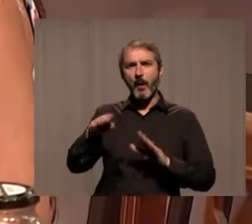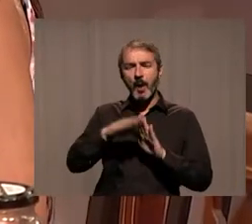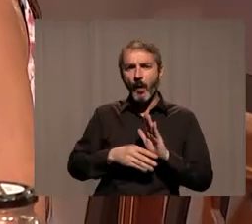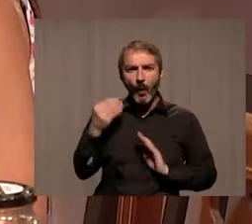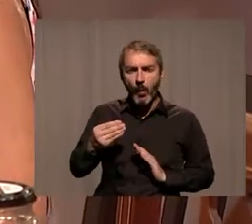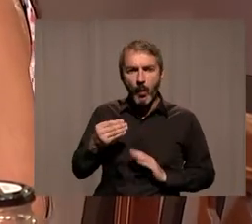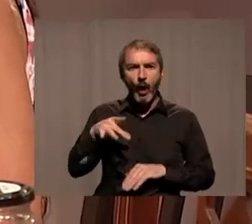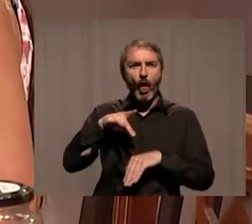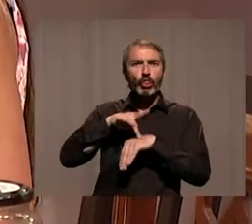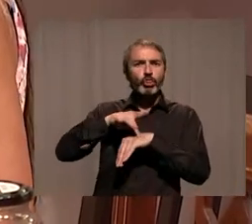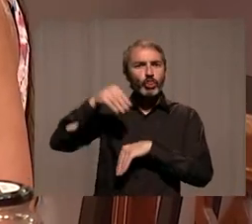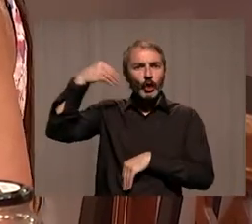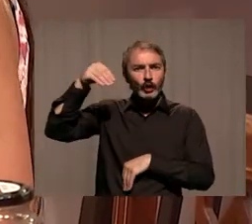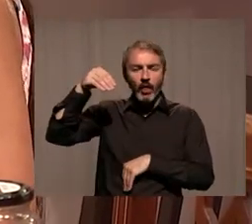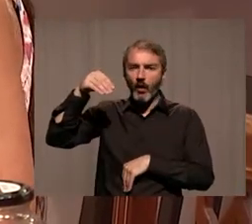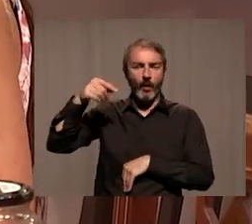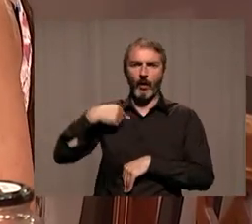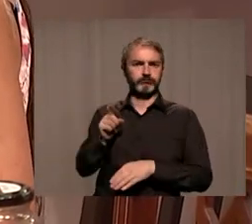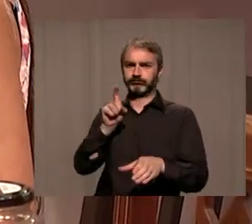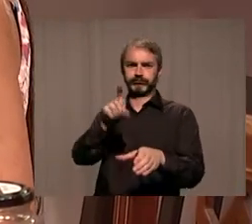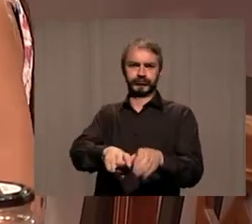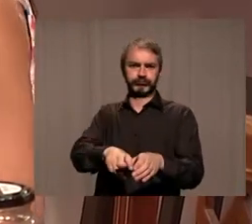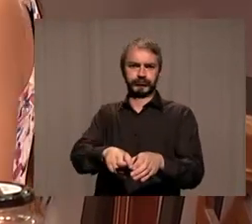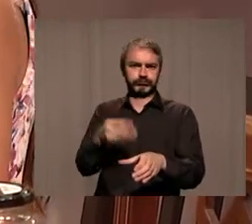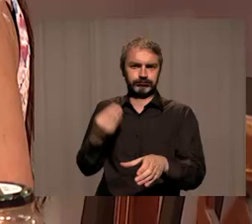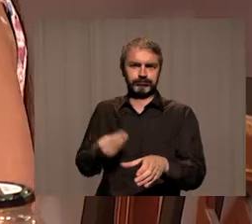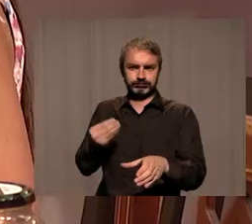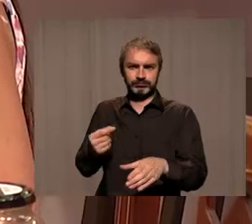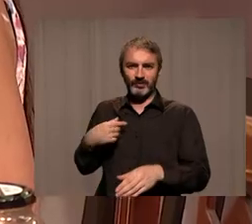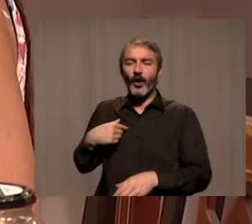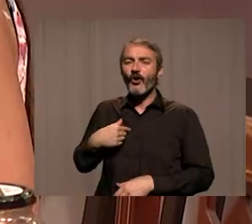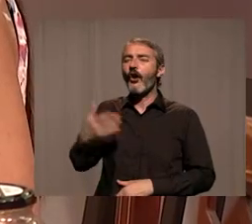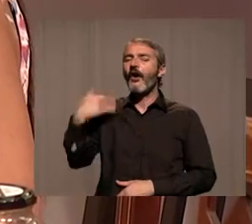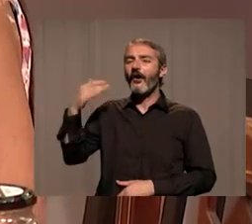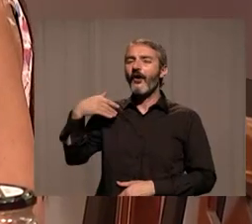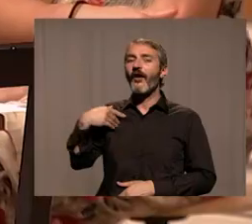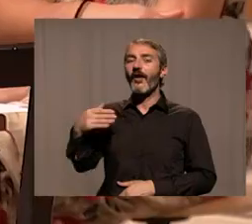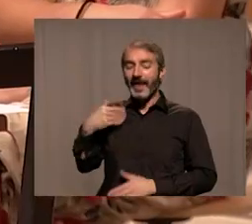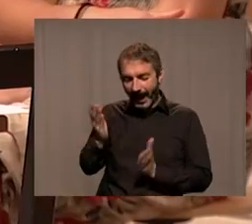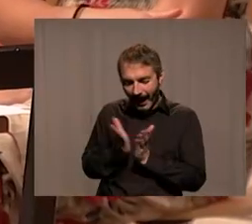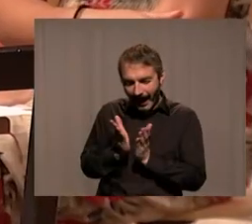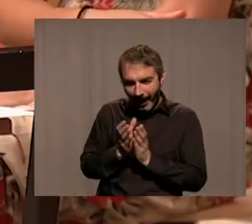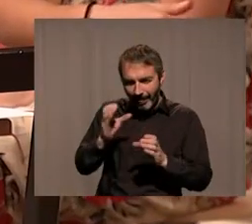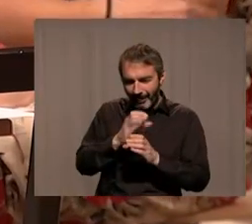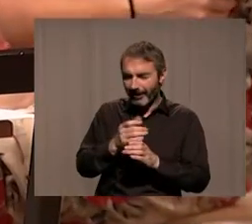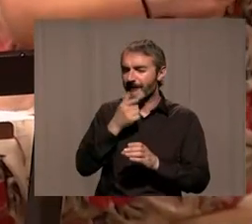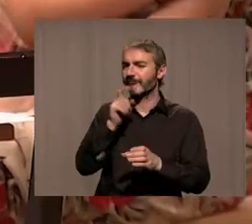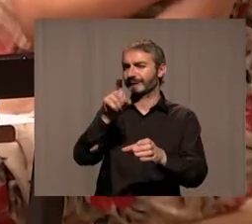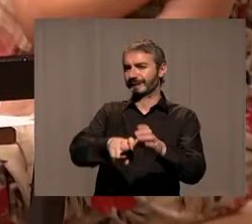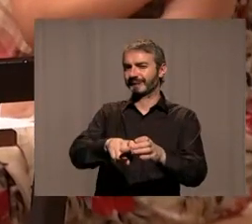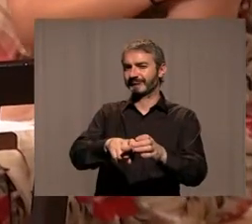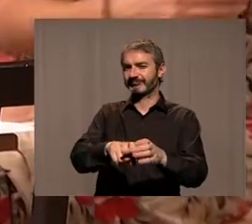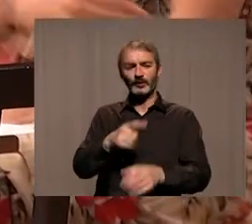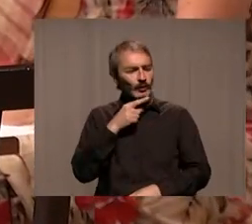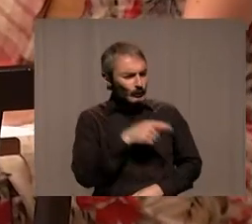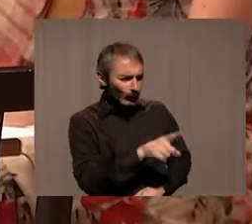y me vine. Entonces ya fue como... Ya sabía desde que empecé a estudiar la ciencia. ¿Y tú también